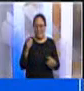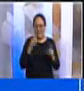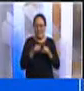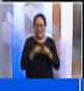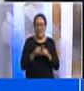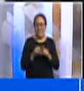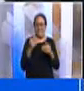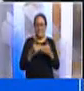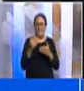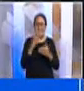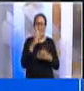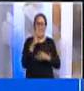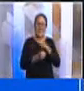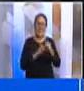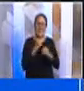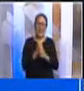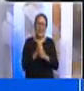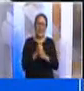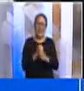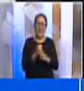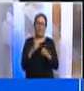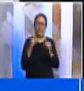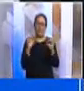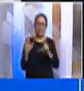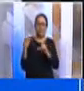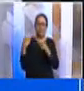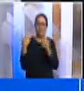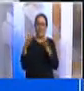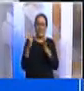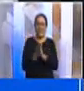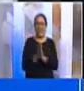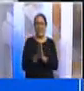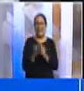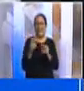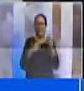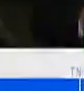próximos 4 años. Con imágenes de Cristian García, soy Hugo Morales, regreso al estudio.